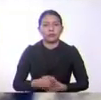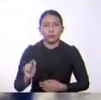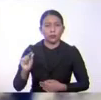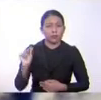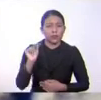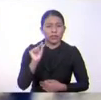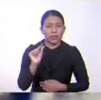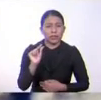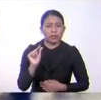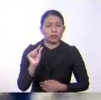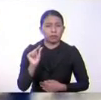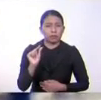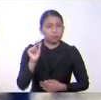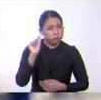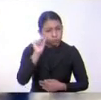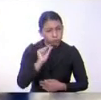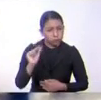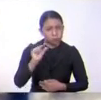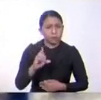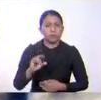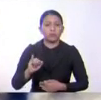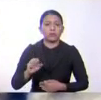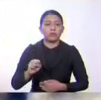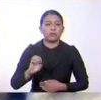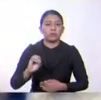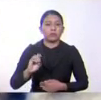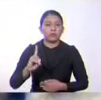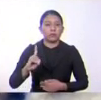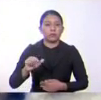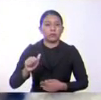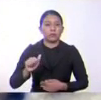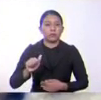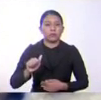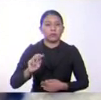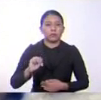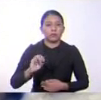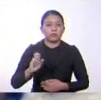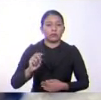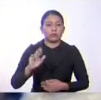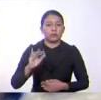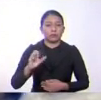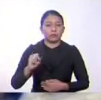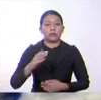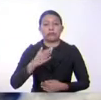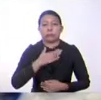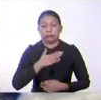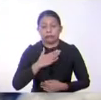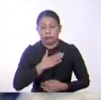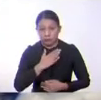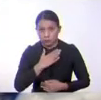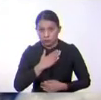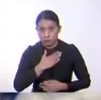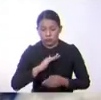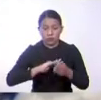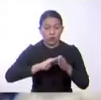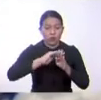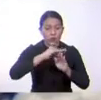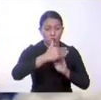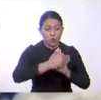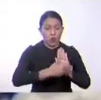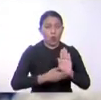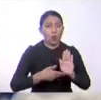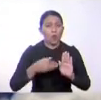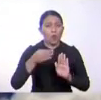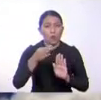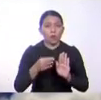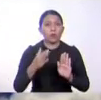pequeñas, isodiamétricas, es decir, regulares, tienen una pared celular primaria delgada, poseen un